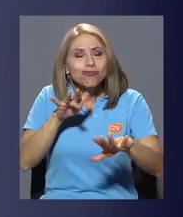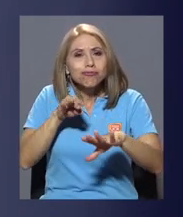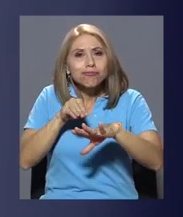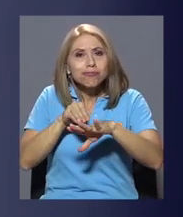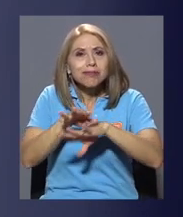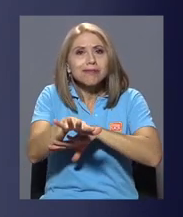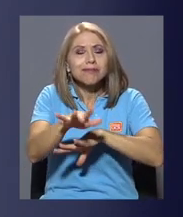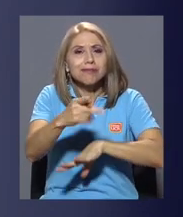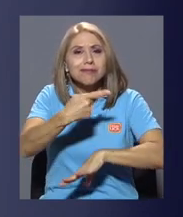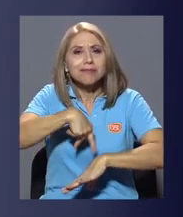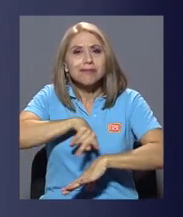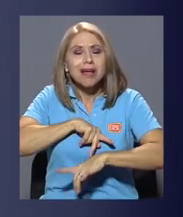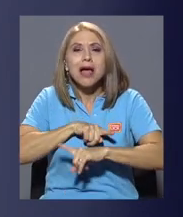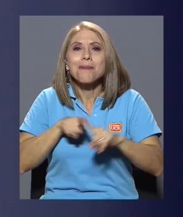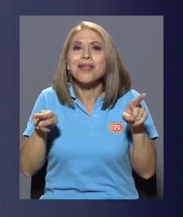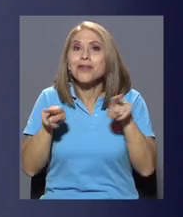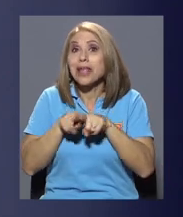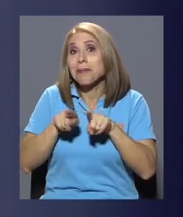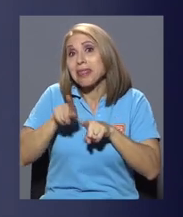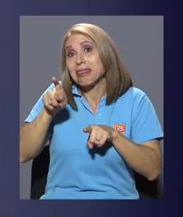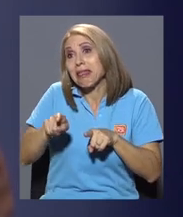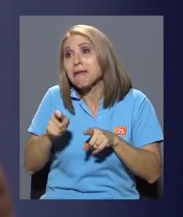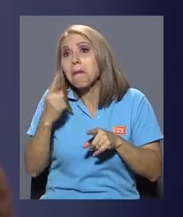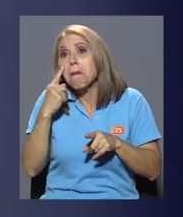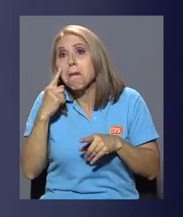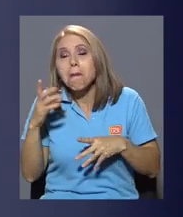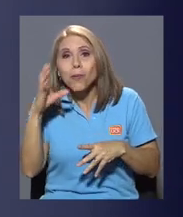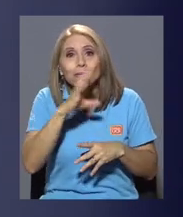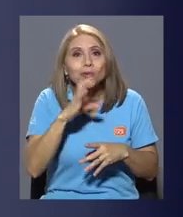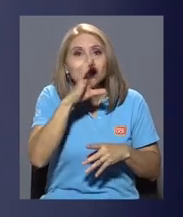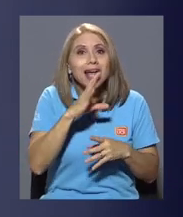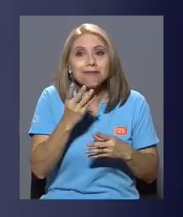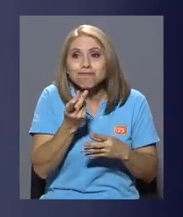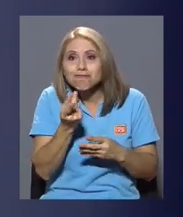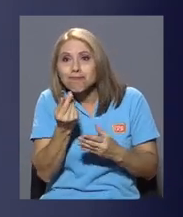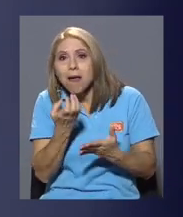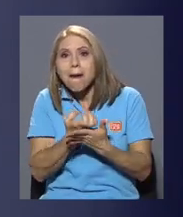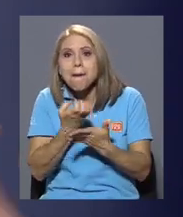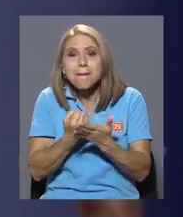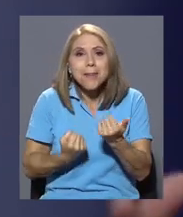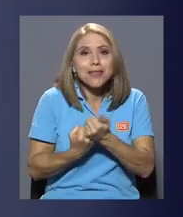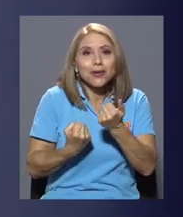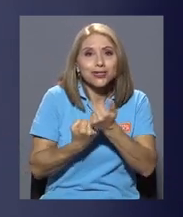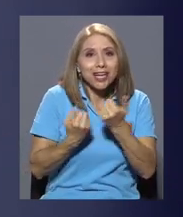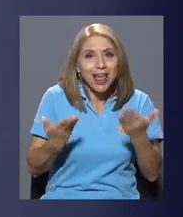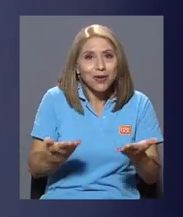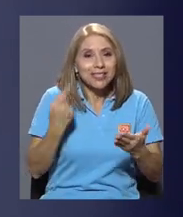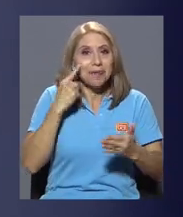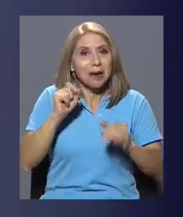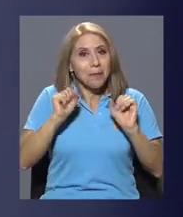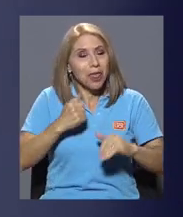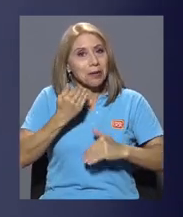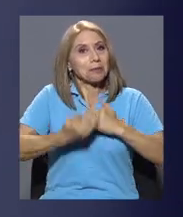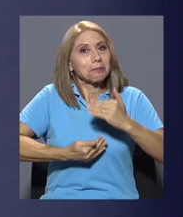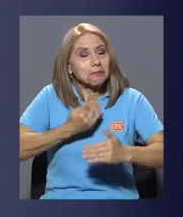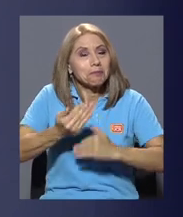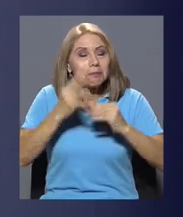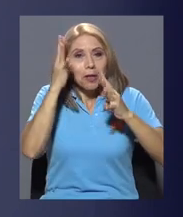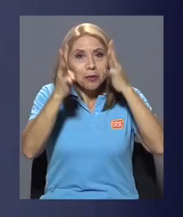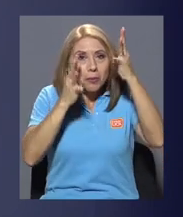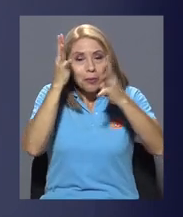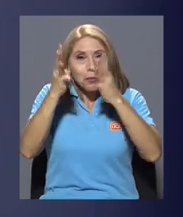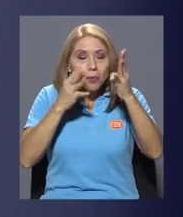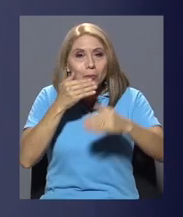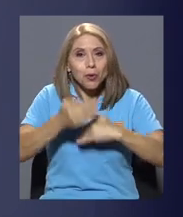pero también hay que tocar la membrana de los potenciales patrocinadores que puedan hacer posible que estos procesos creativos sigan surgiendo